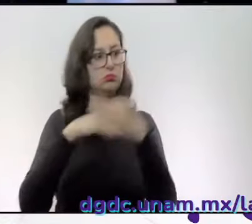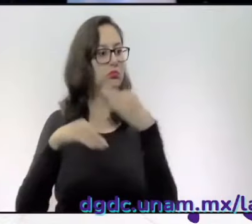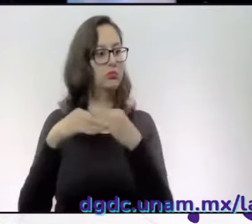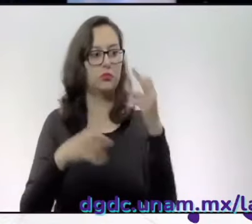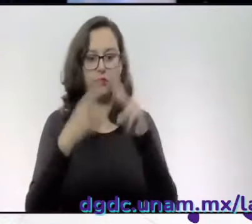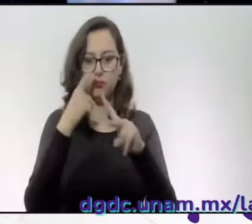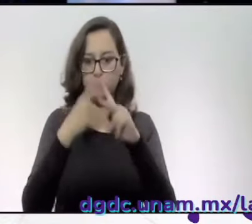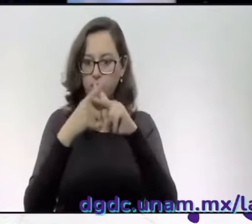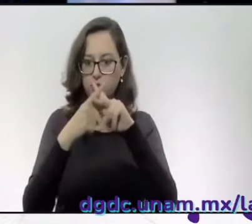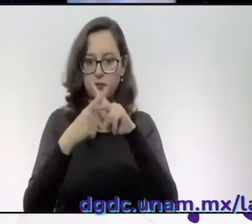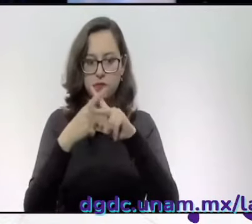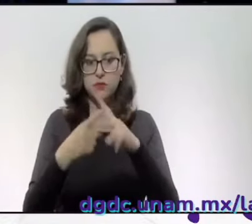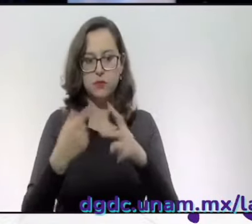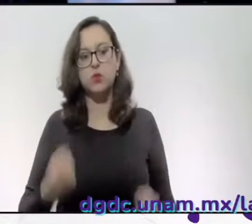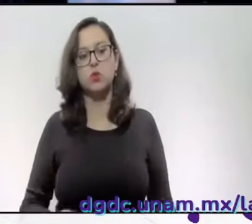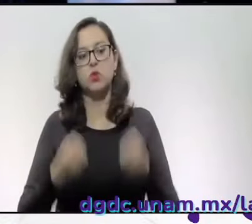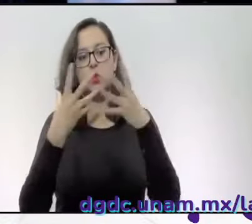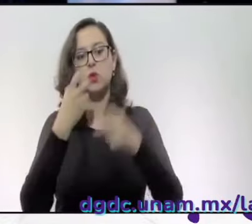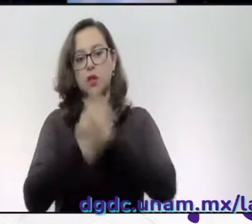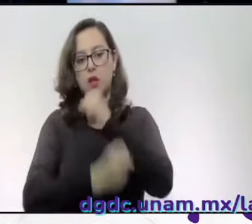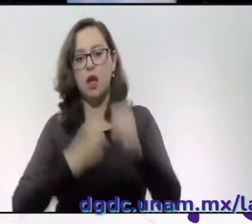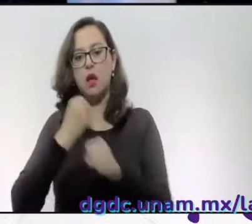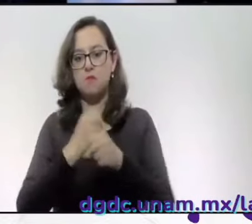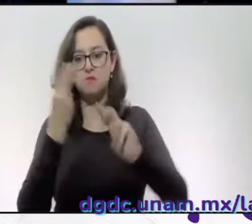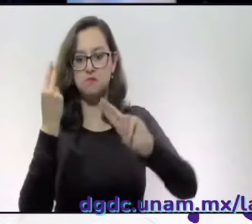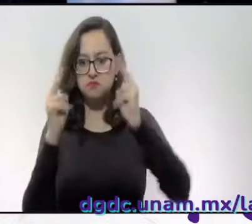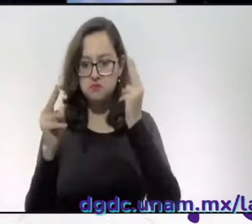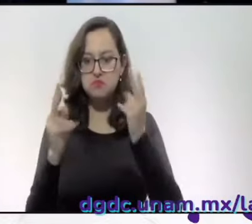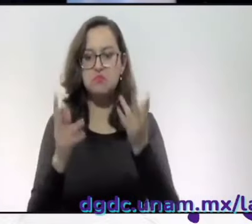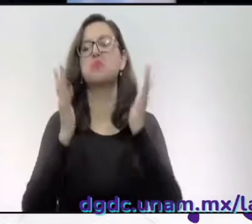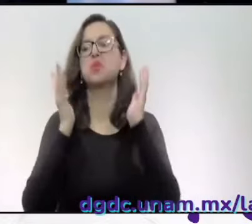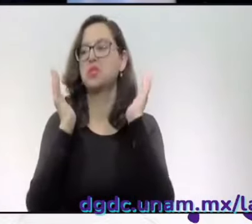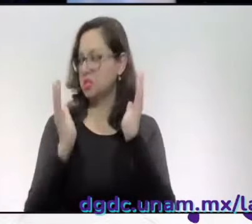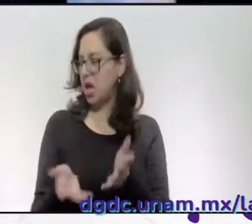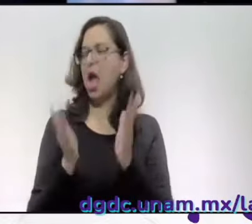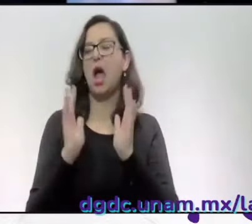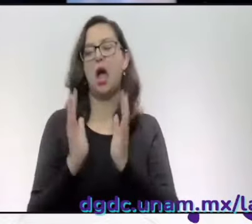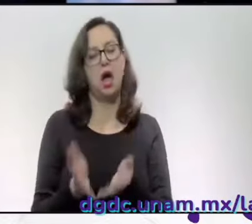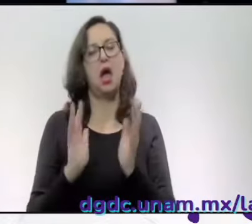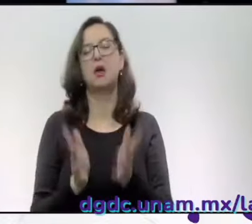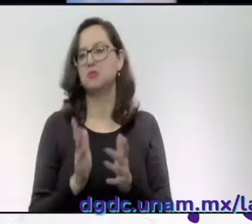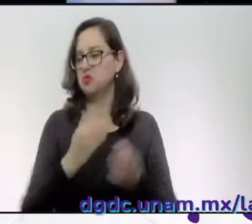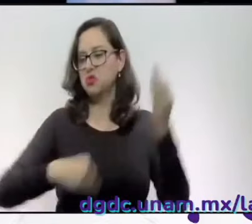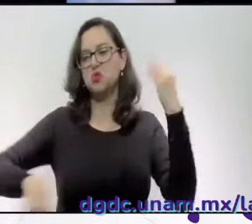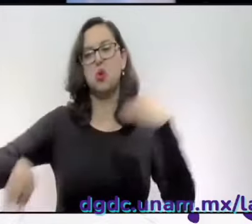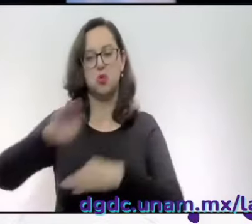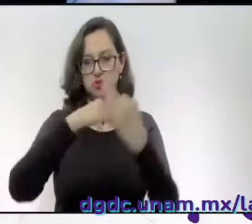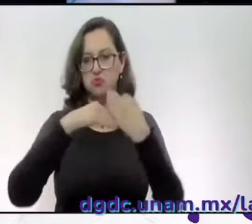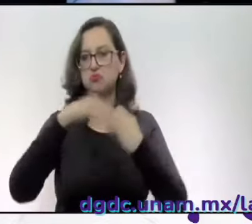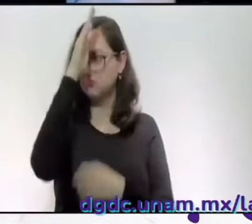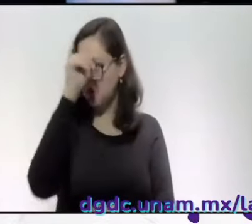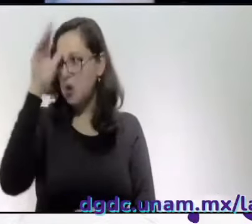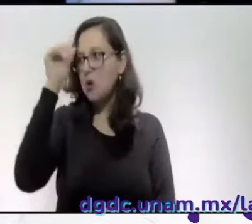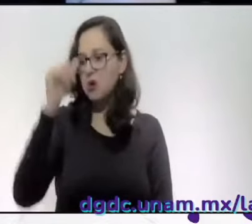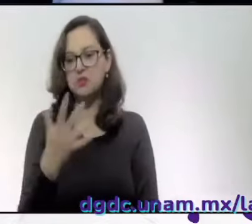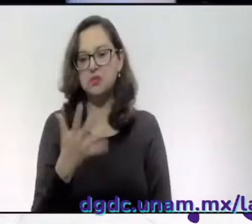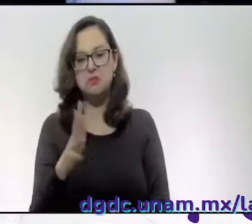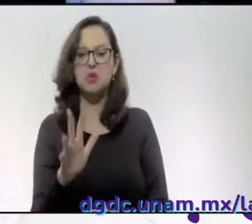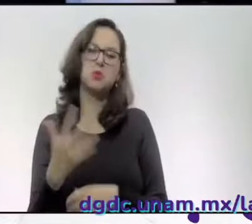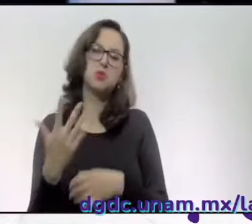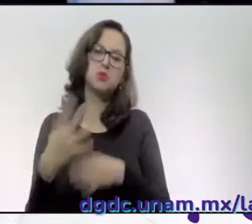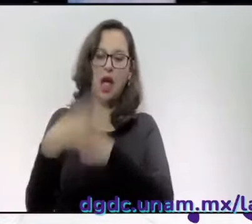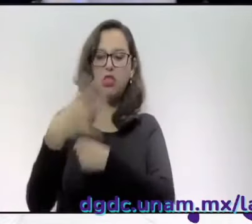a la edad del universo están ya bastante consensuadas en torno a esa edad, a los 14.000 millones de años, más o